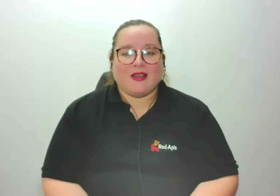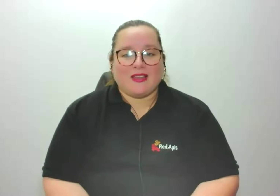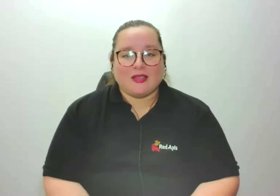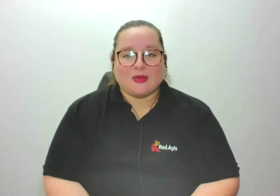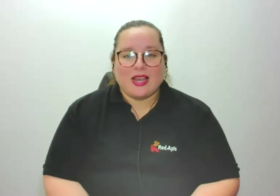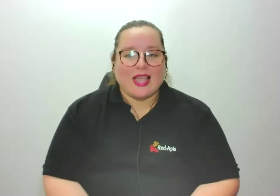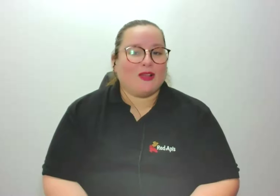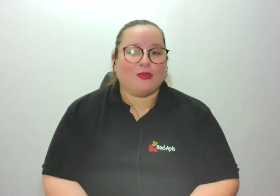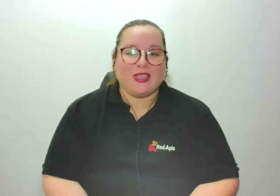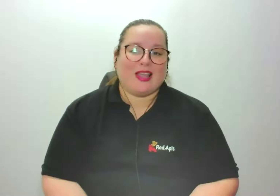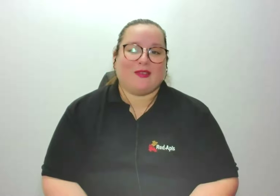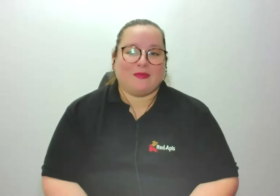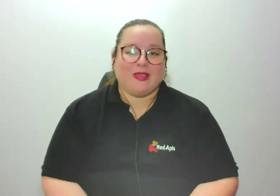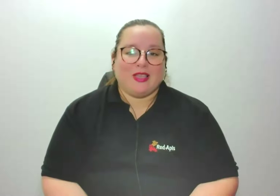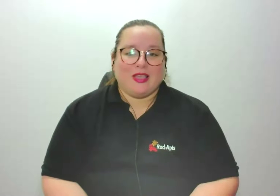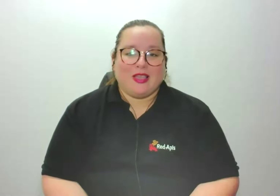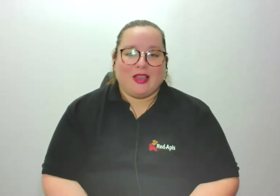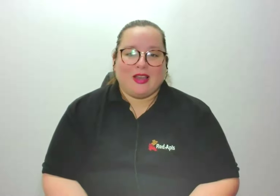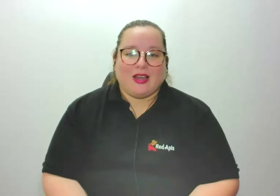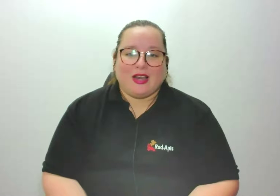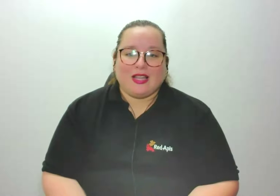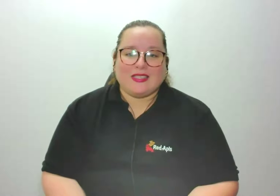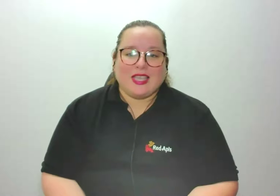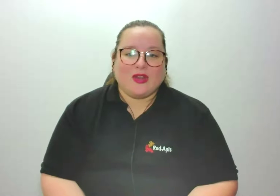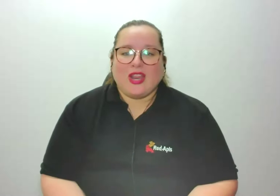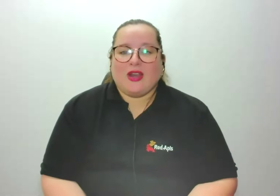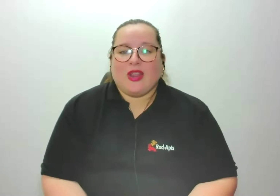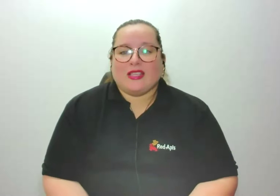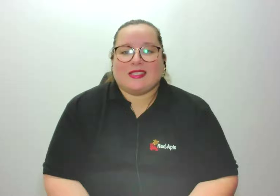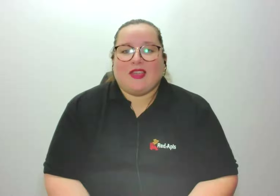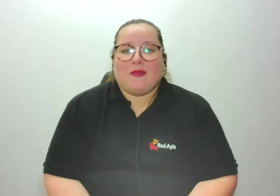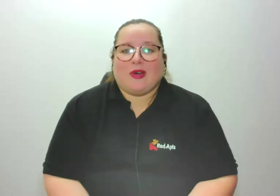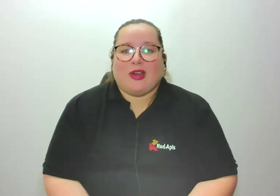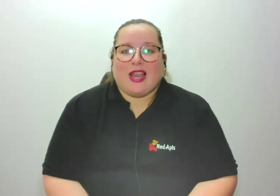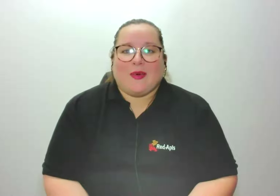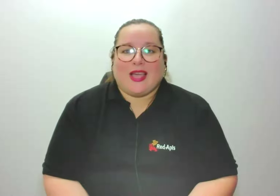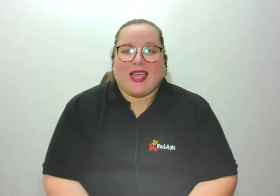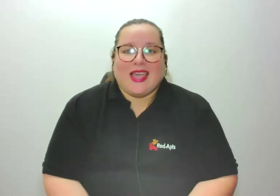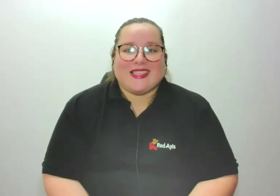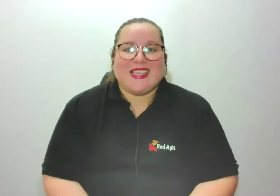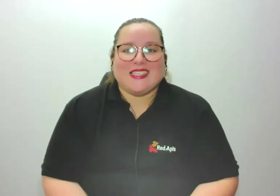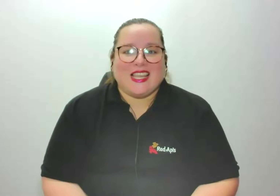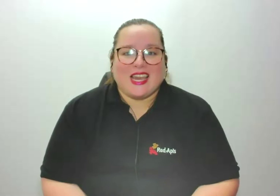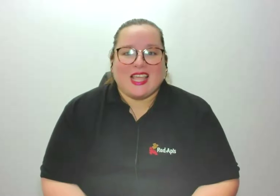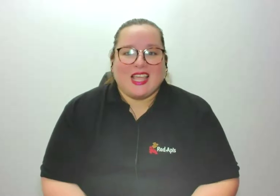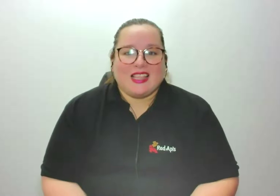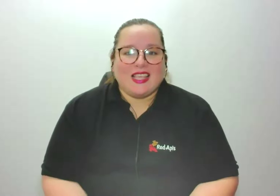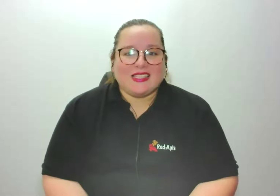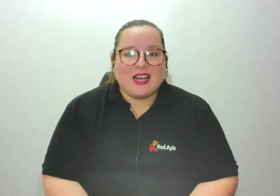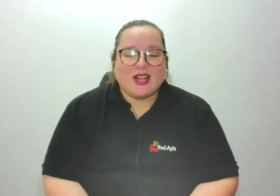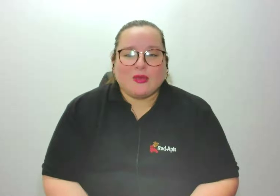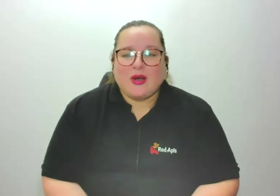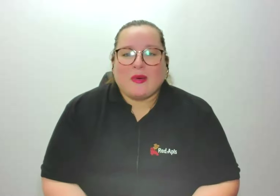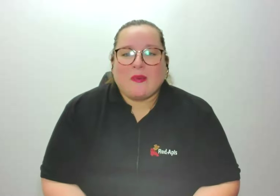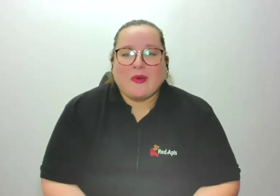la vernácula visual, es algo muy claro. Dice que no es necesario a lo mejor la lengua de señas chilena, tiene que